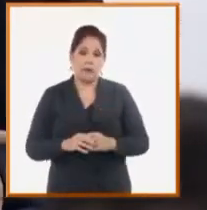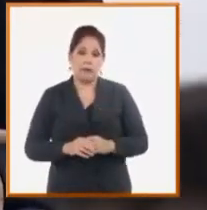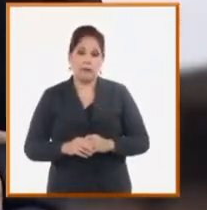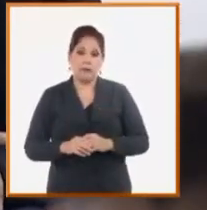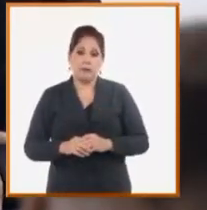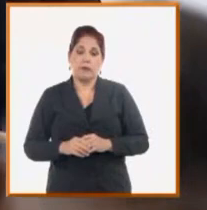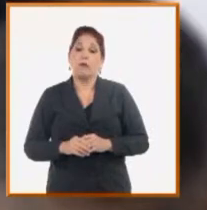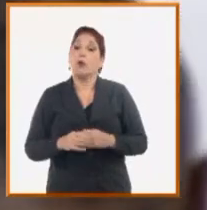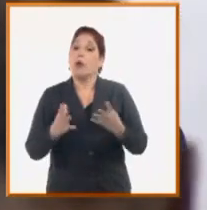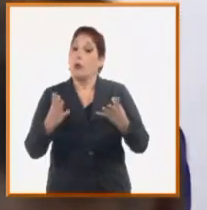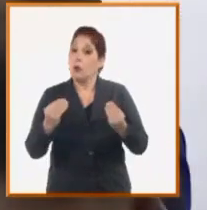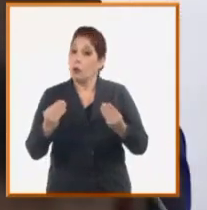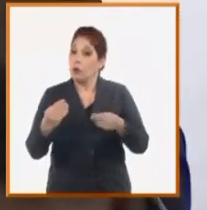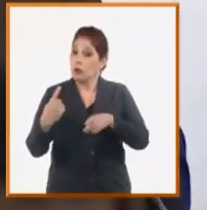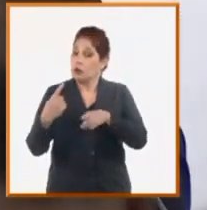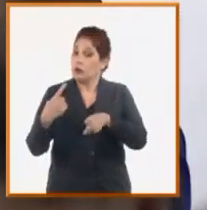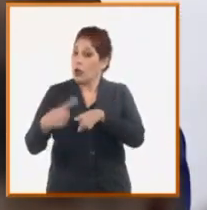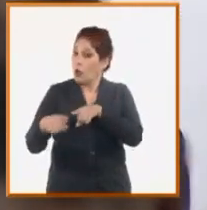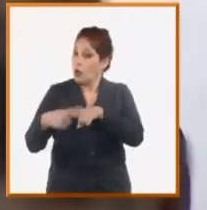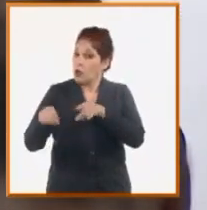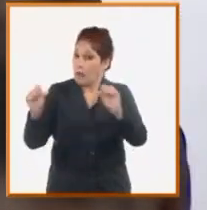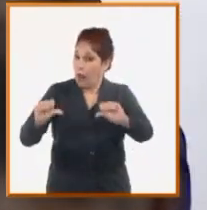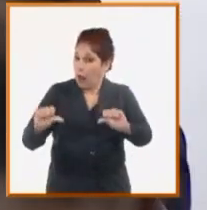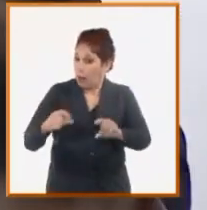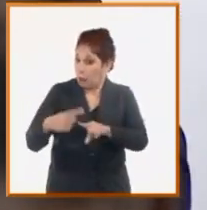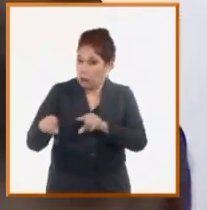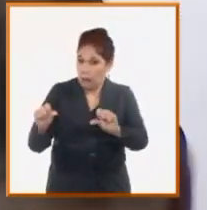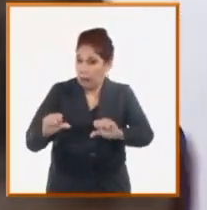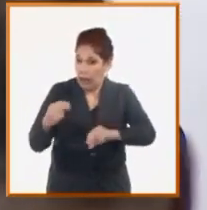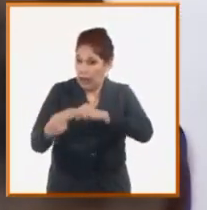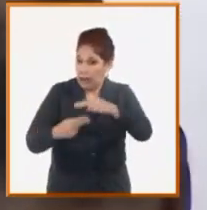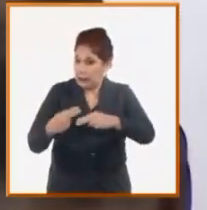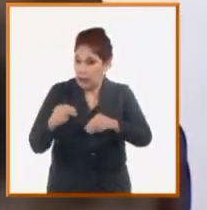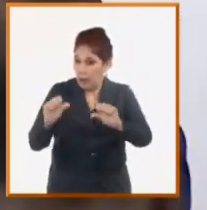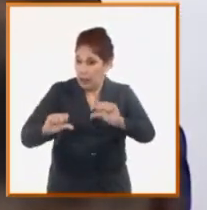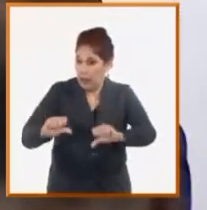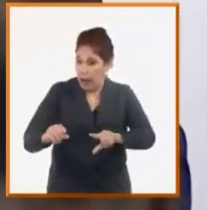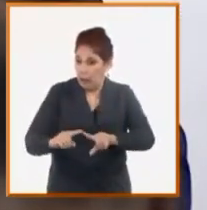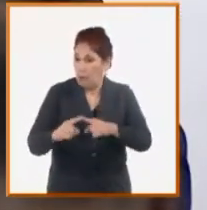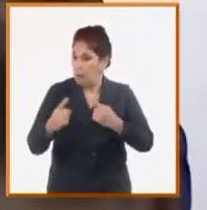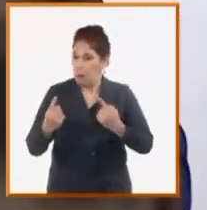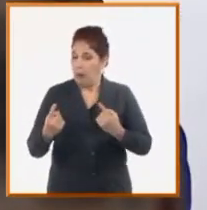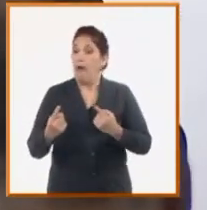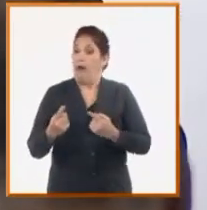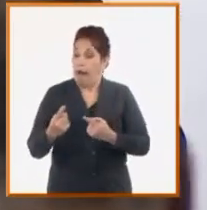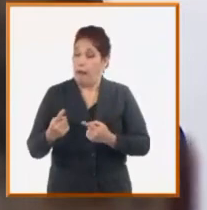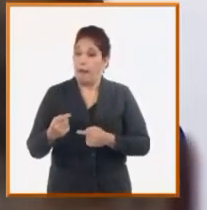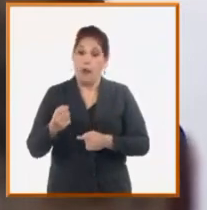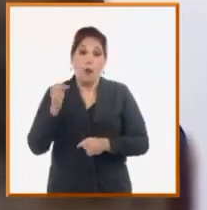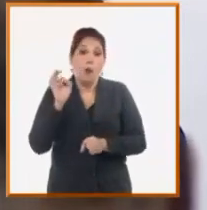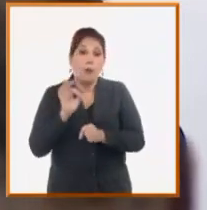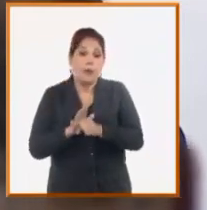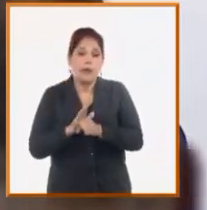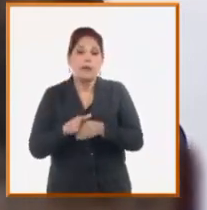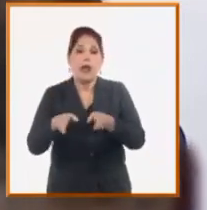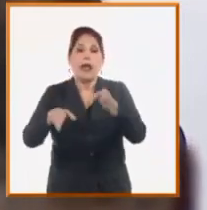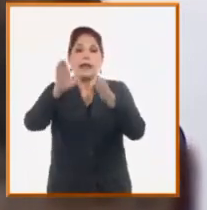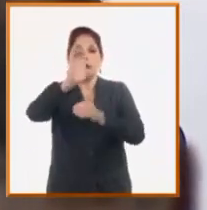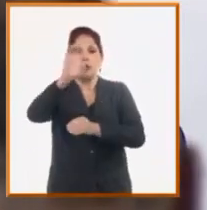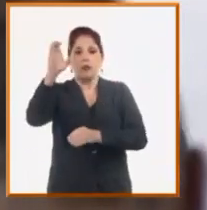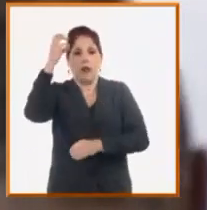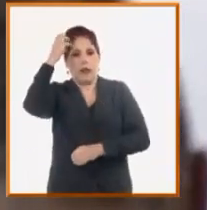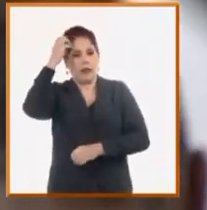que muchas de ellas, la mayoría de ellas, parten más de la institución